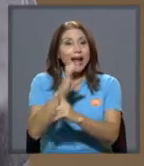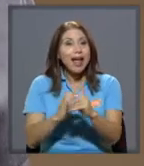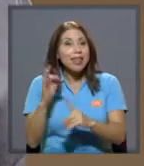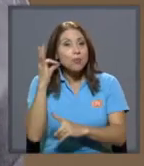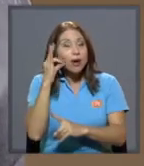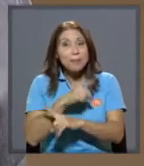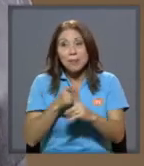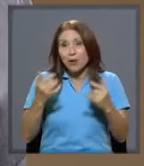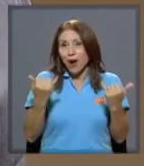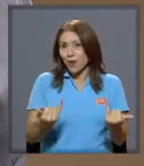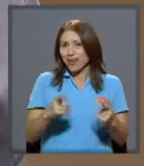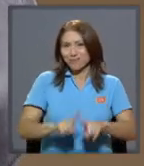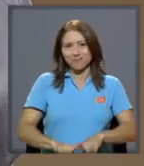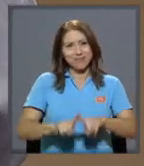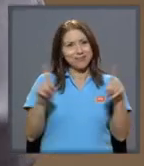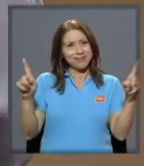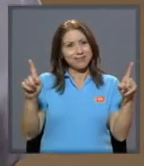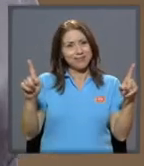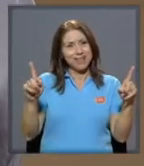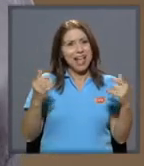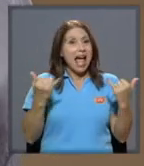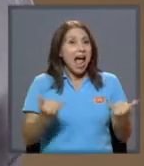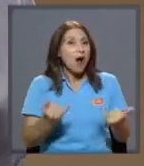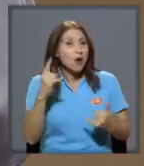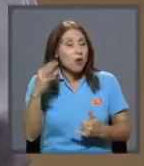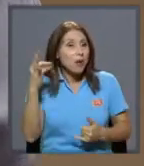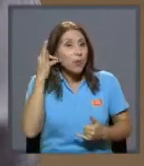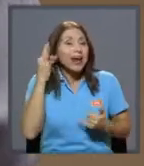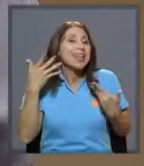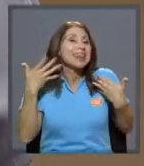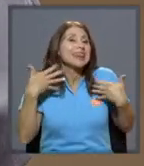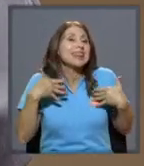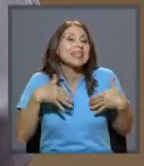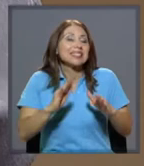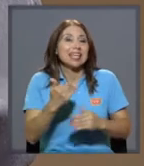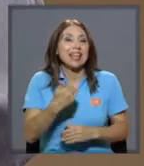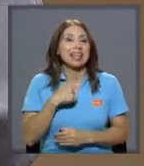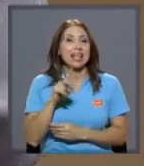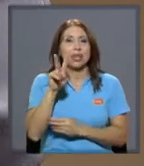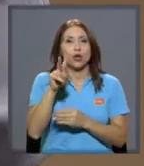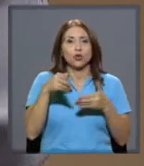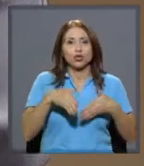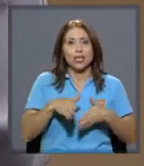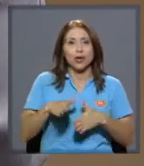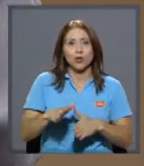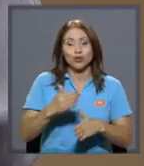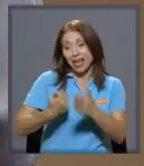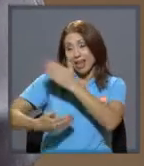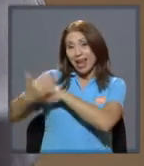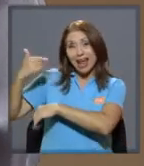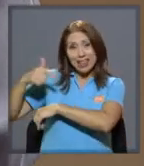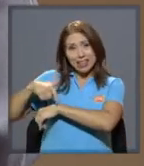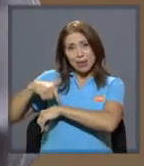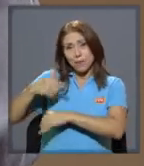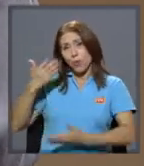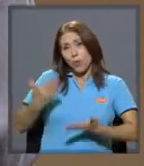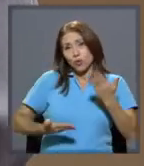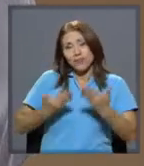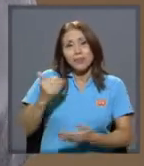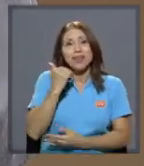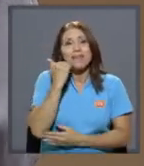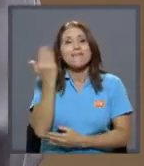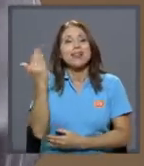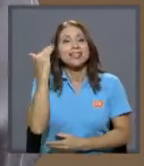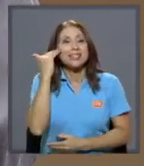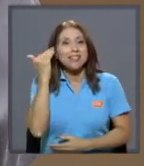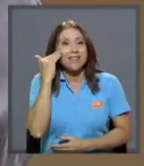nuevos cálculos del INEC, no llegamos ni siquiera a 2. Entonces, en aquel tiempo posiblemente era fácil saber